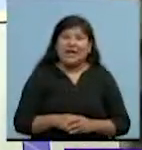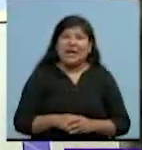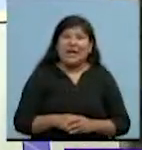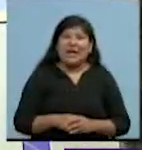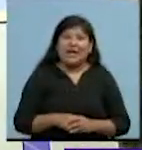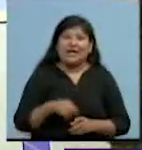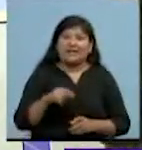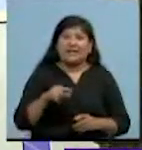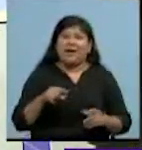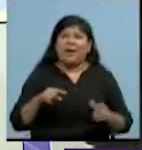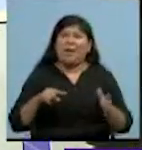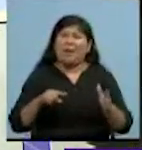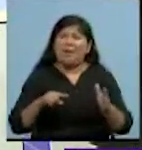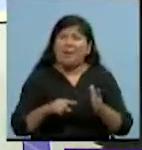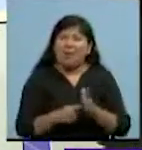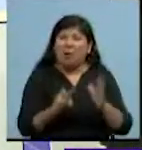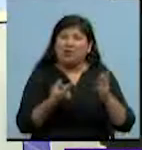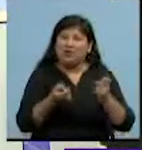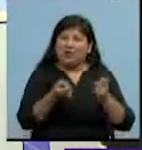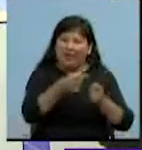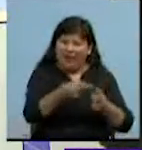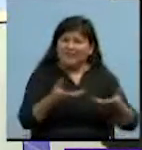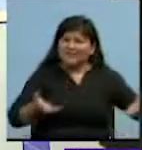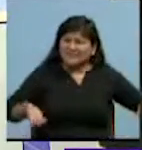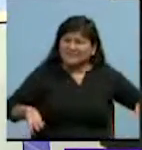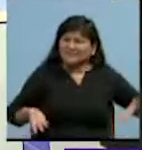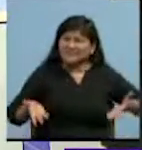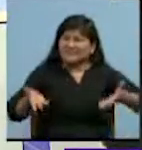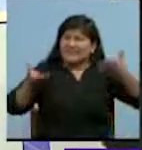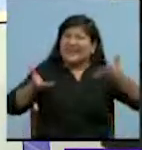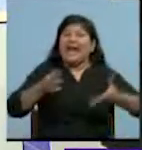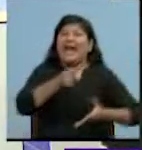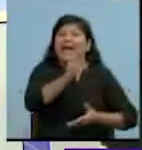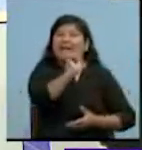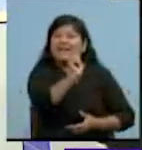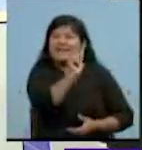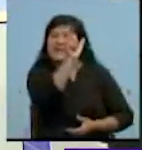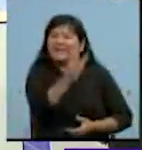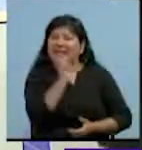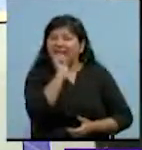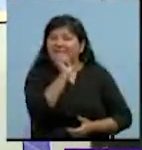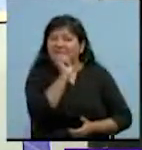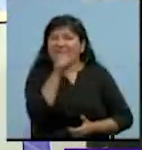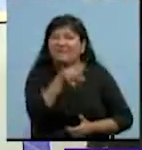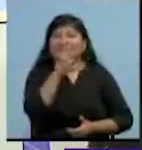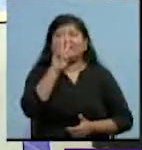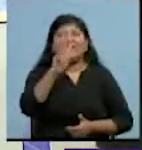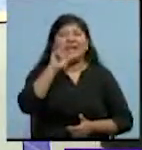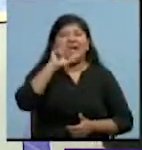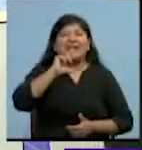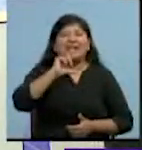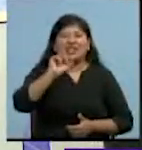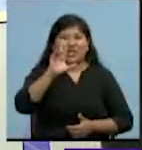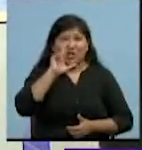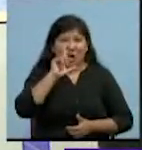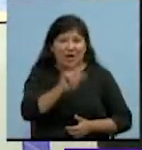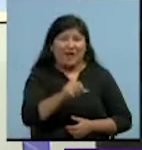Punto de aliento a cargo de Victoria. Qué alegría verte y escucharte, Victoria.